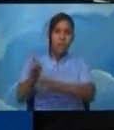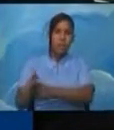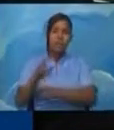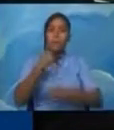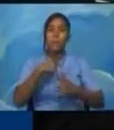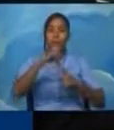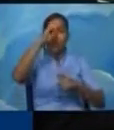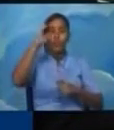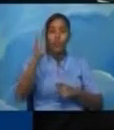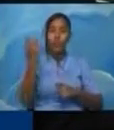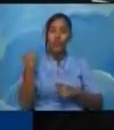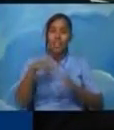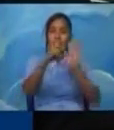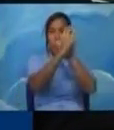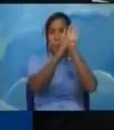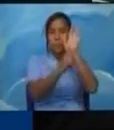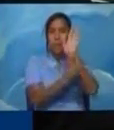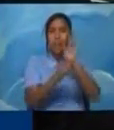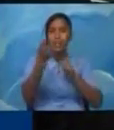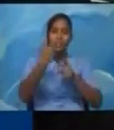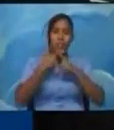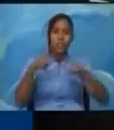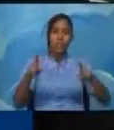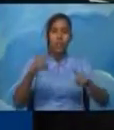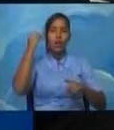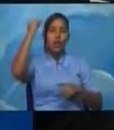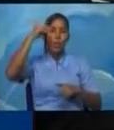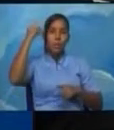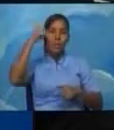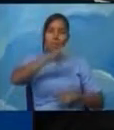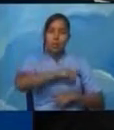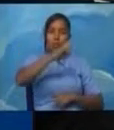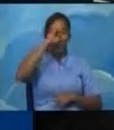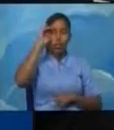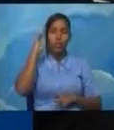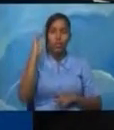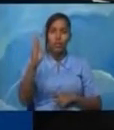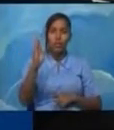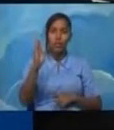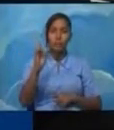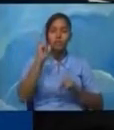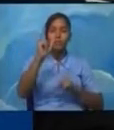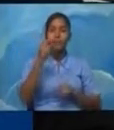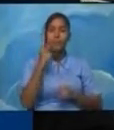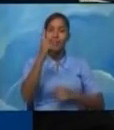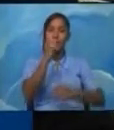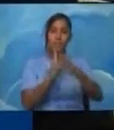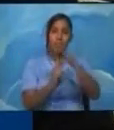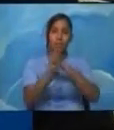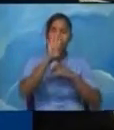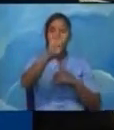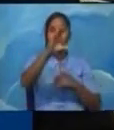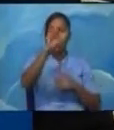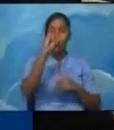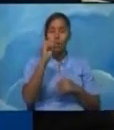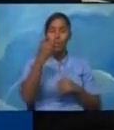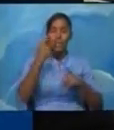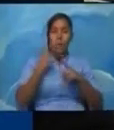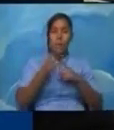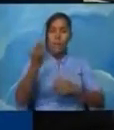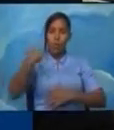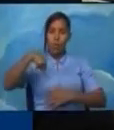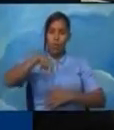pero Dios tenía planes diferentes, los pensamientos de Dios. Y dice el versículo 40: